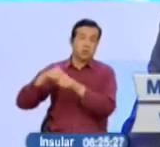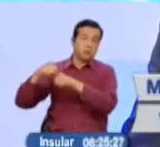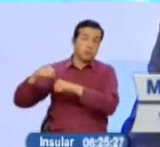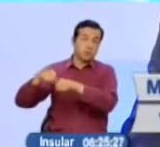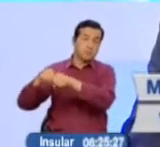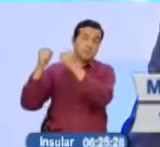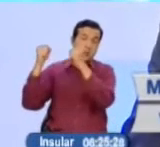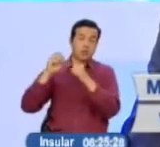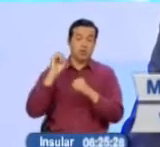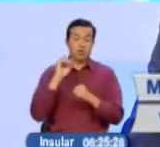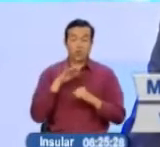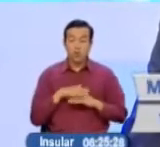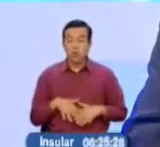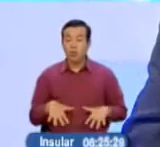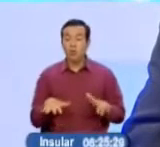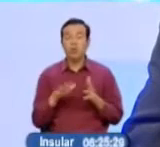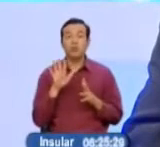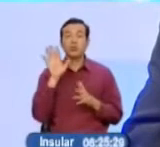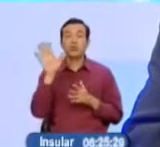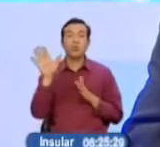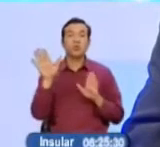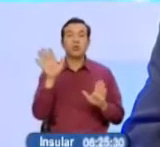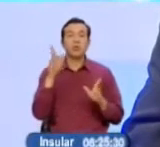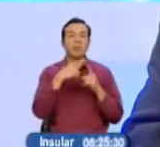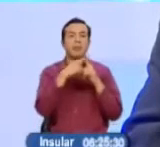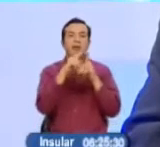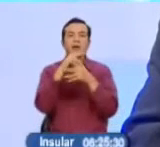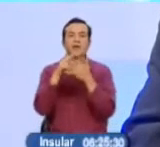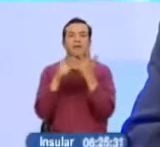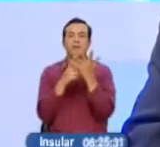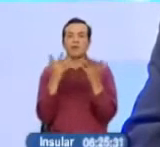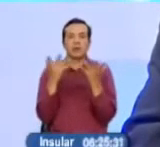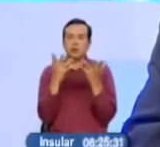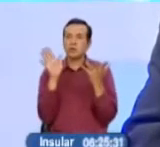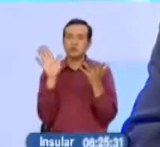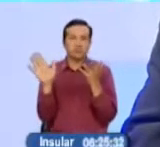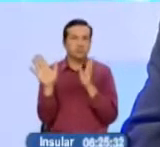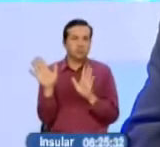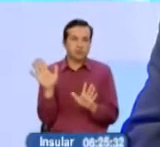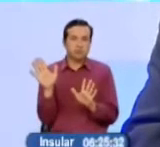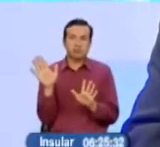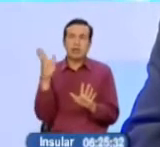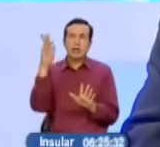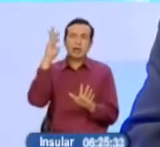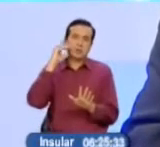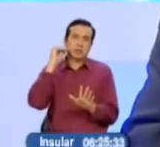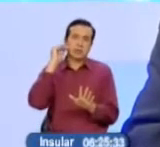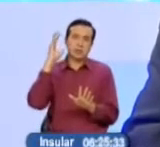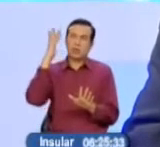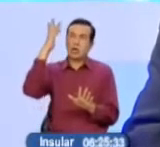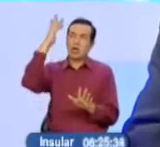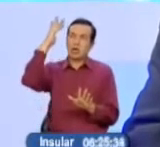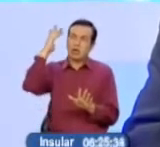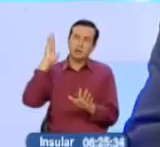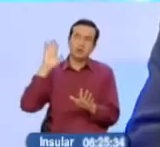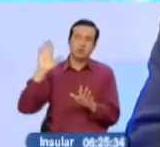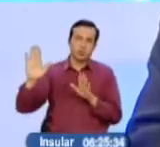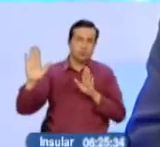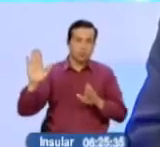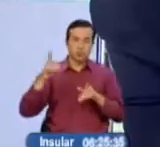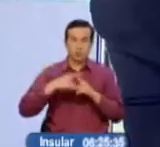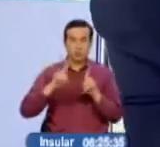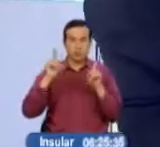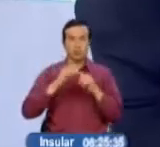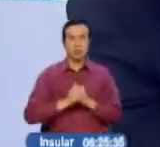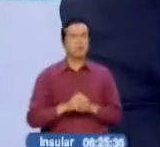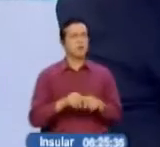han representado en cada uno de los casos diferentes formas o diferentes historias en el, a lo largo de los siglos. Ahora,